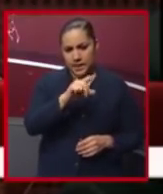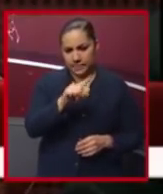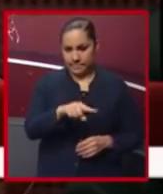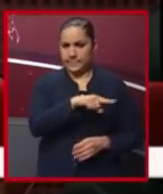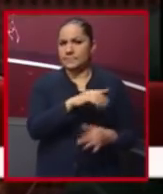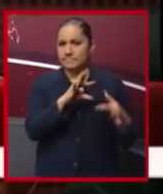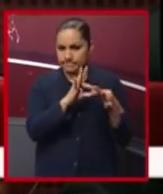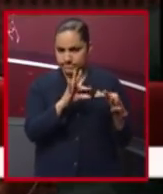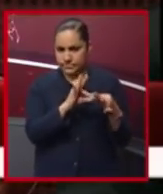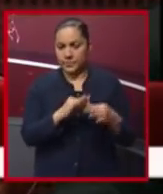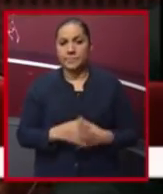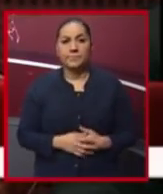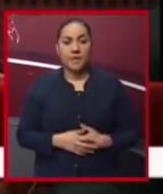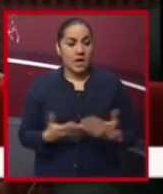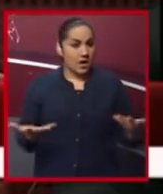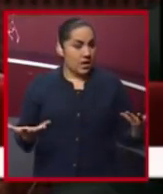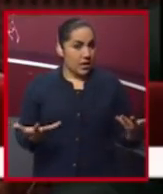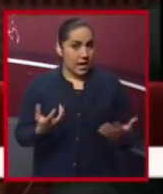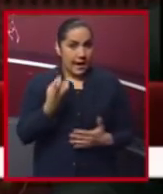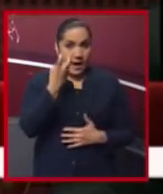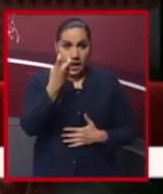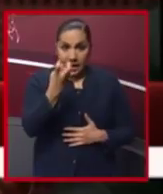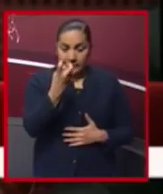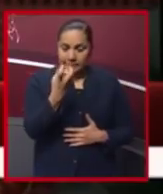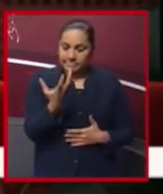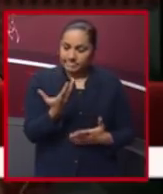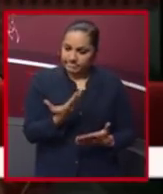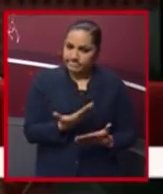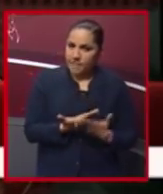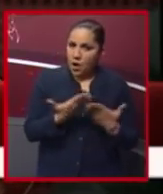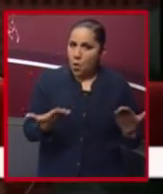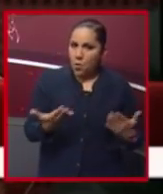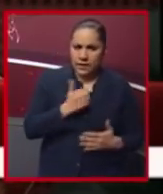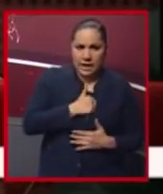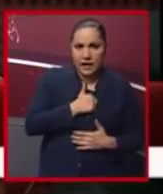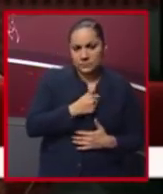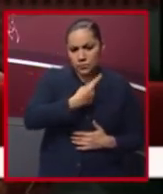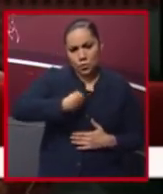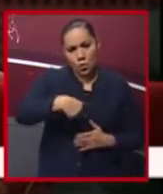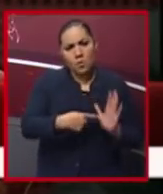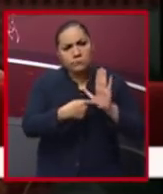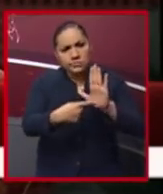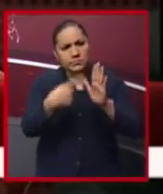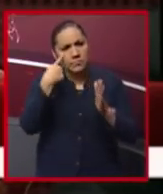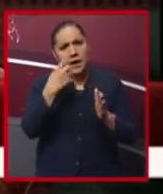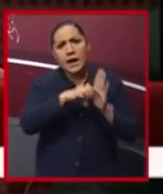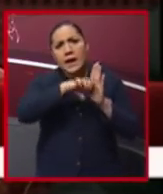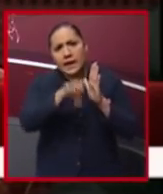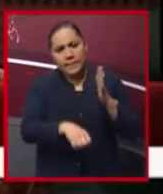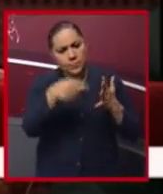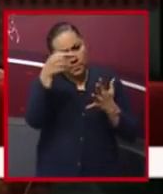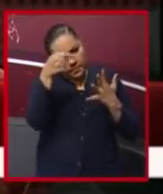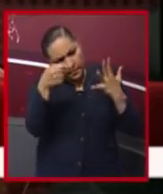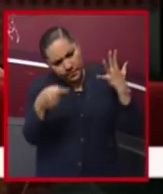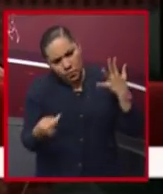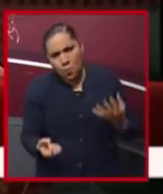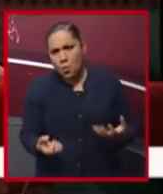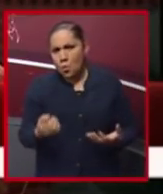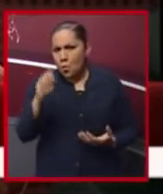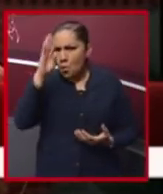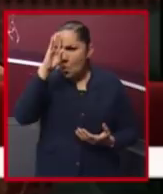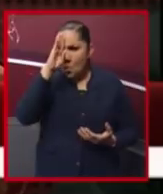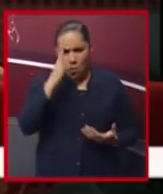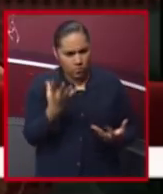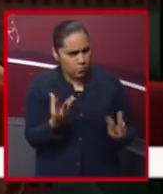estas pérdidas. Entonces, la preocupación y lo que queremos colocar en esta mesa, ¿cuántos más? ¿Cuántos muertos